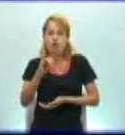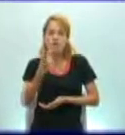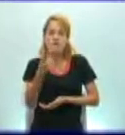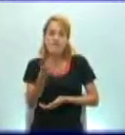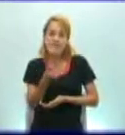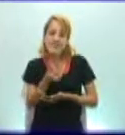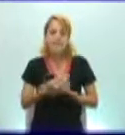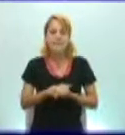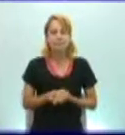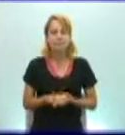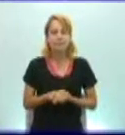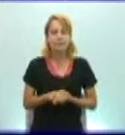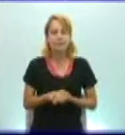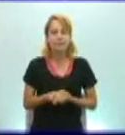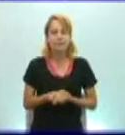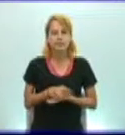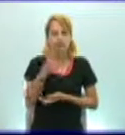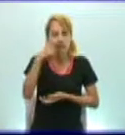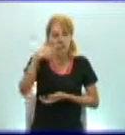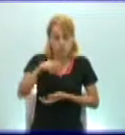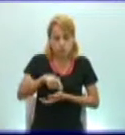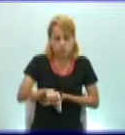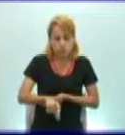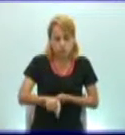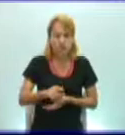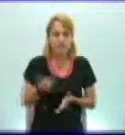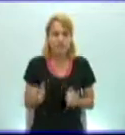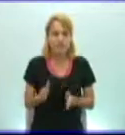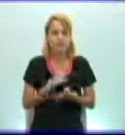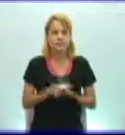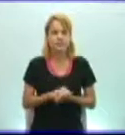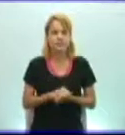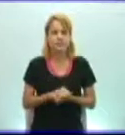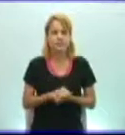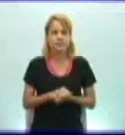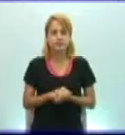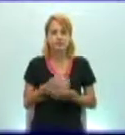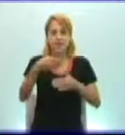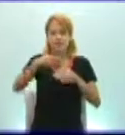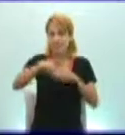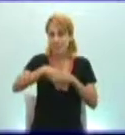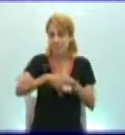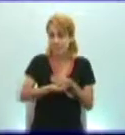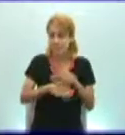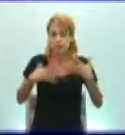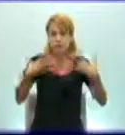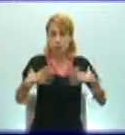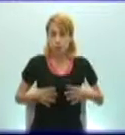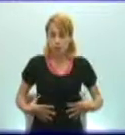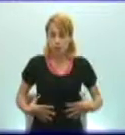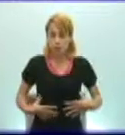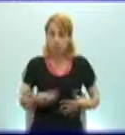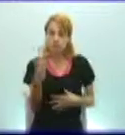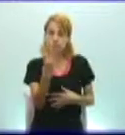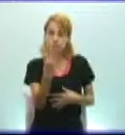ya la última de la raíz. Y dentro del cuerpo hay tres partes